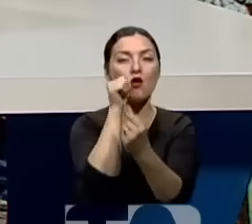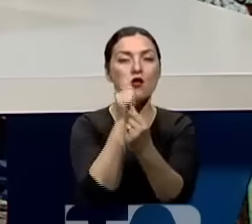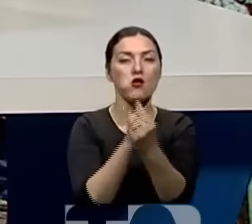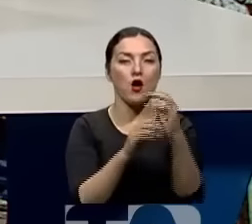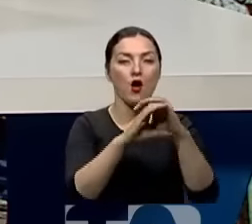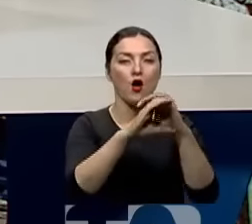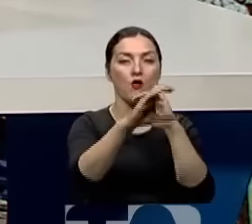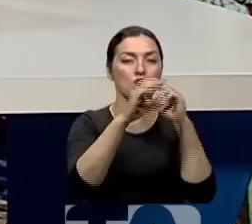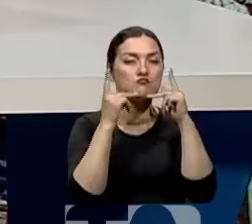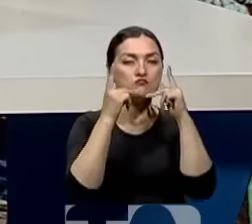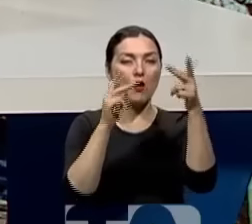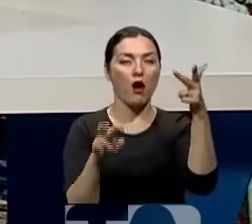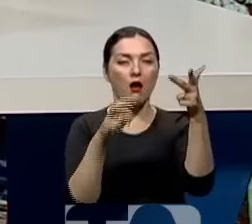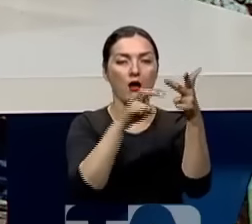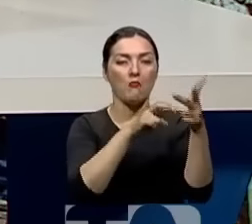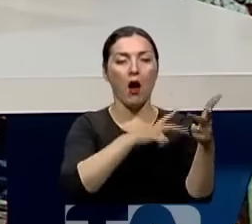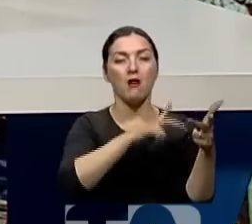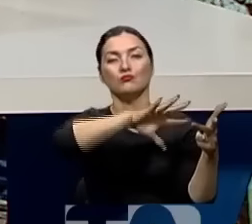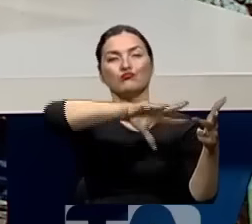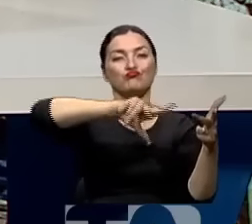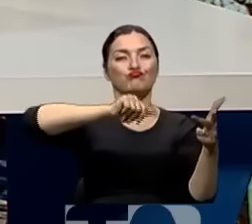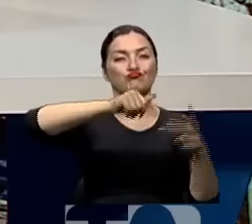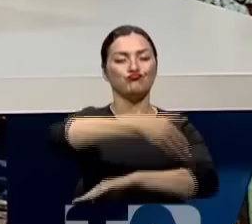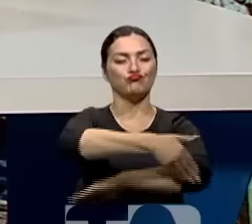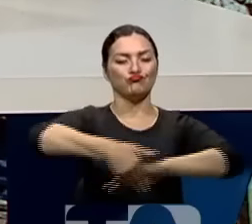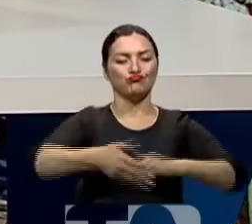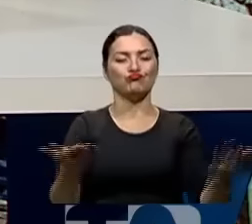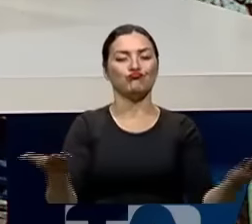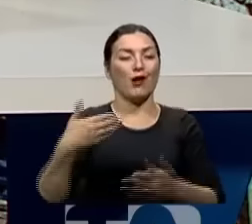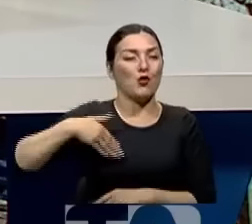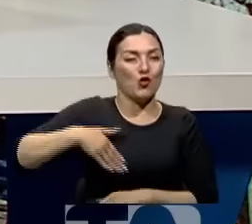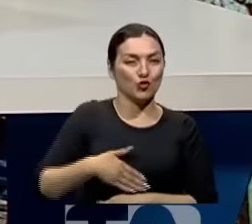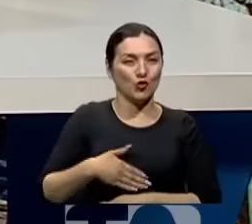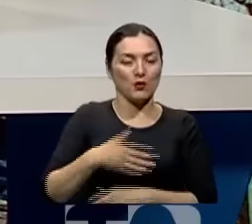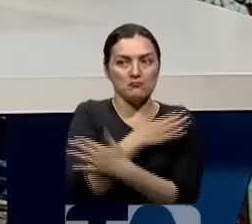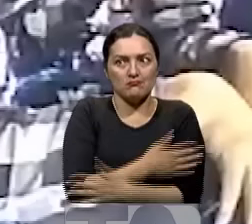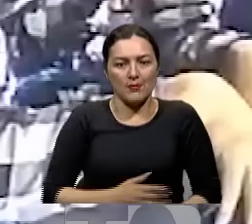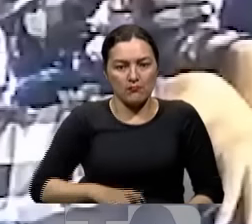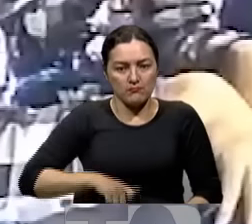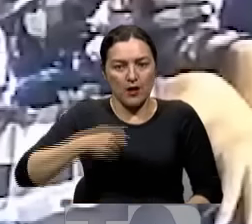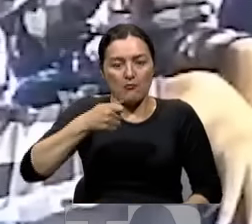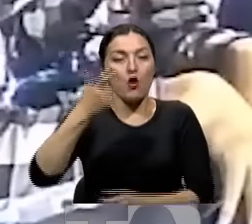en la avenida Simón Bolívar. En poder de los sujetos se encontraron armas blancas y un arma de fuego.